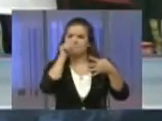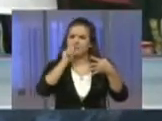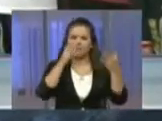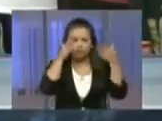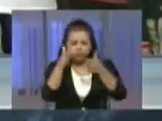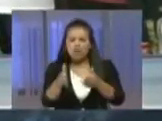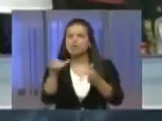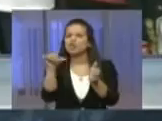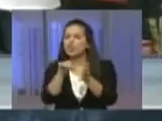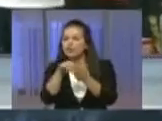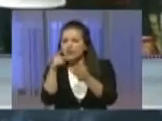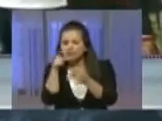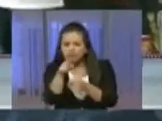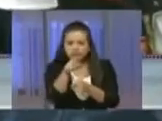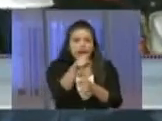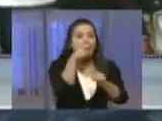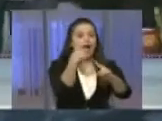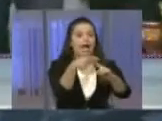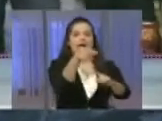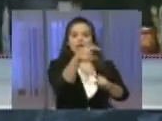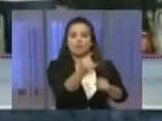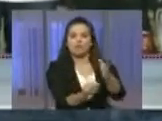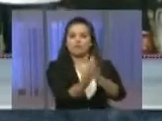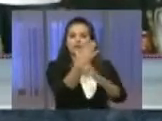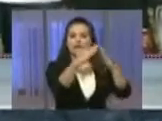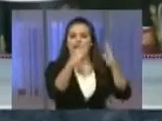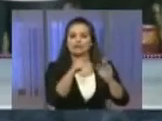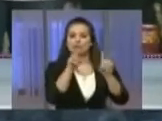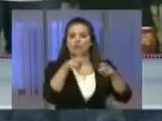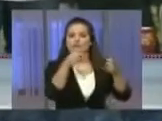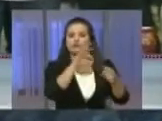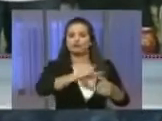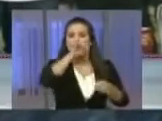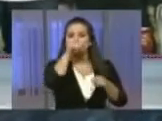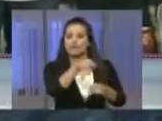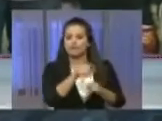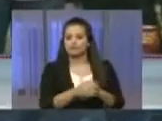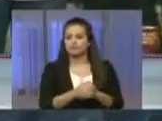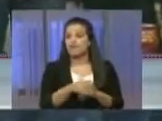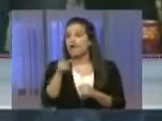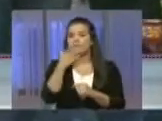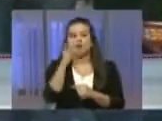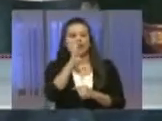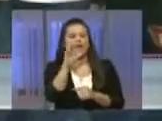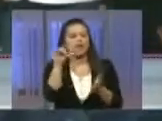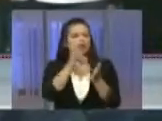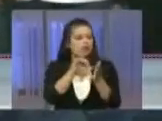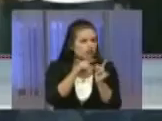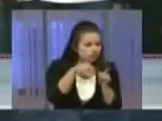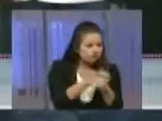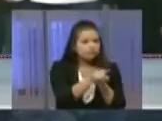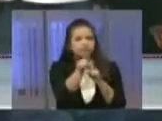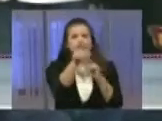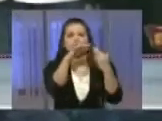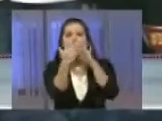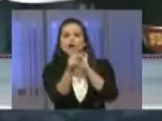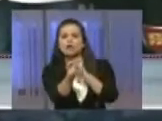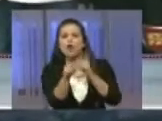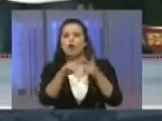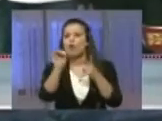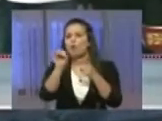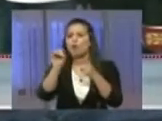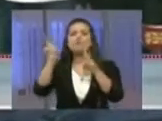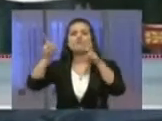dónde están las nuevas bases de misiones socialistas en Caracas Ah en Rodríguez en Nuevo Horizonte